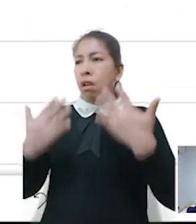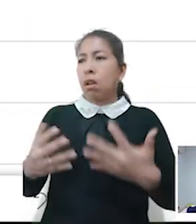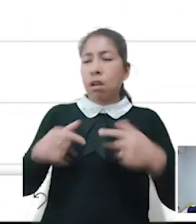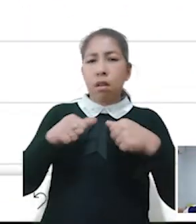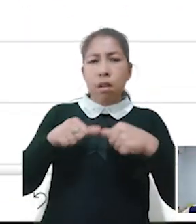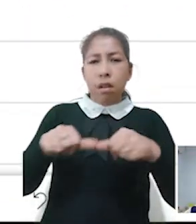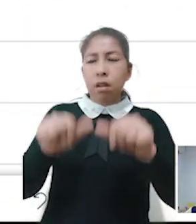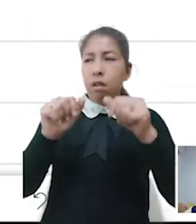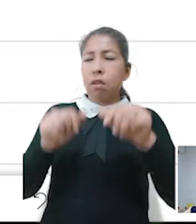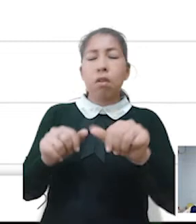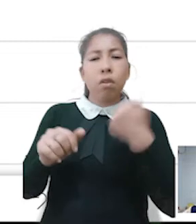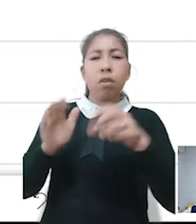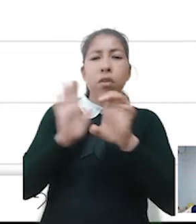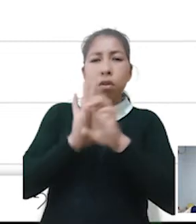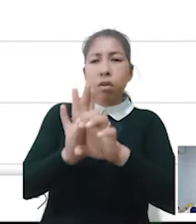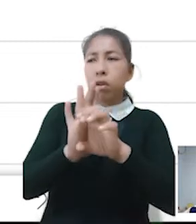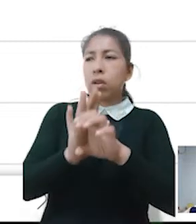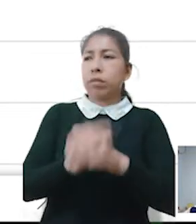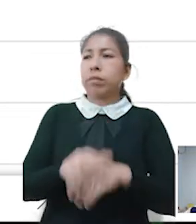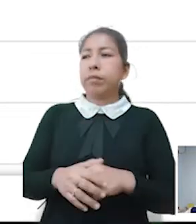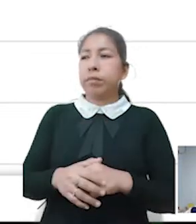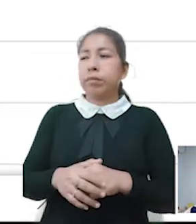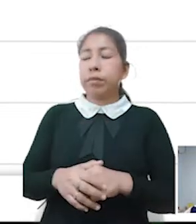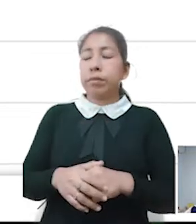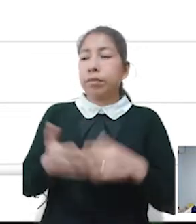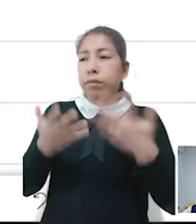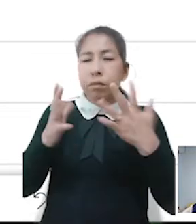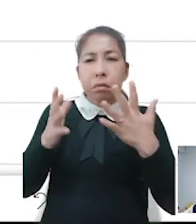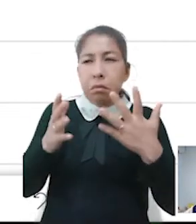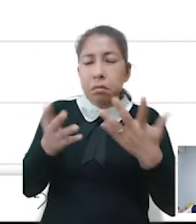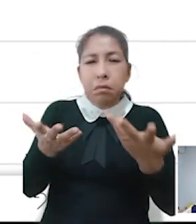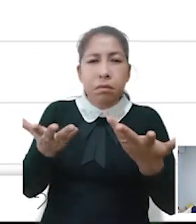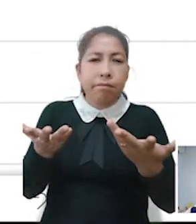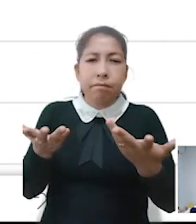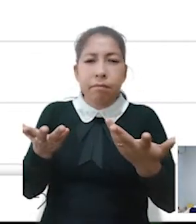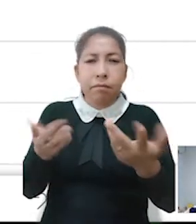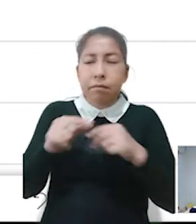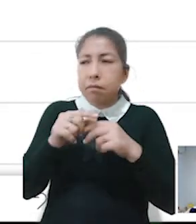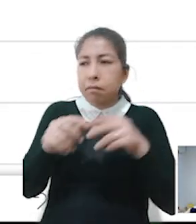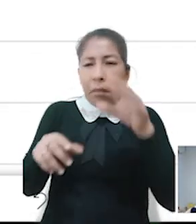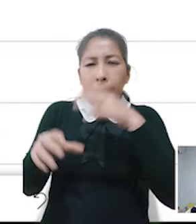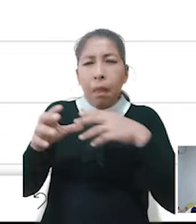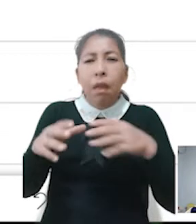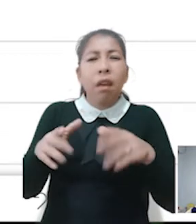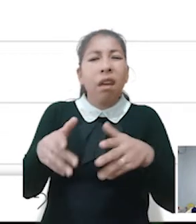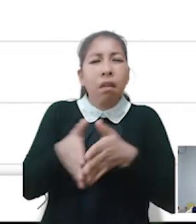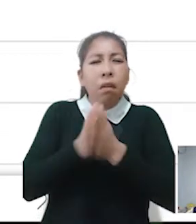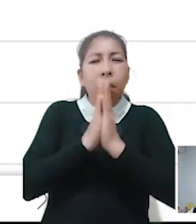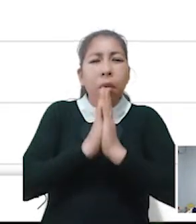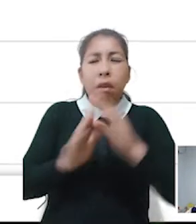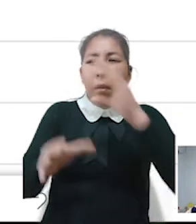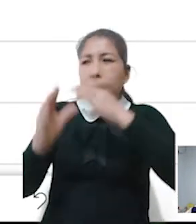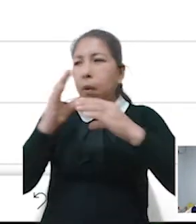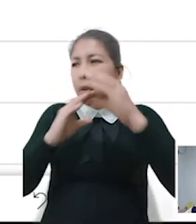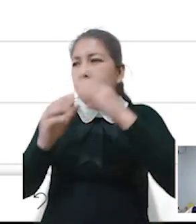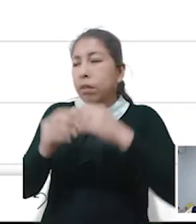ocasión, fíjense que no se nos pide resolver el triángulo. Es más, no hay una consigna escrita como tal que nos diga qué debemos hacer, sino